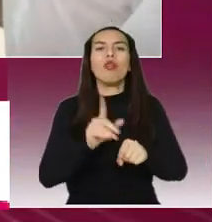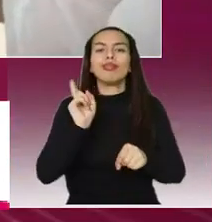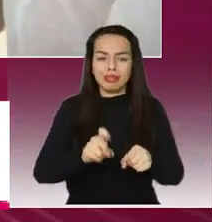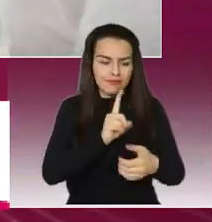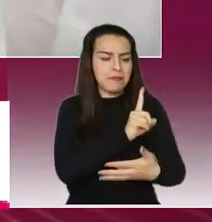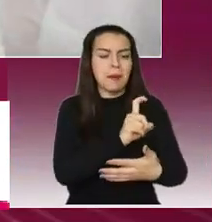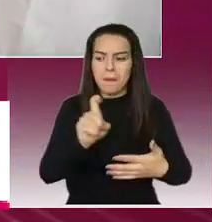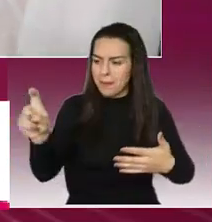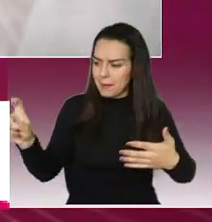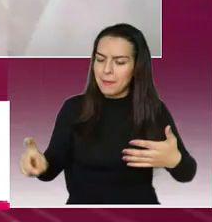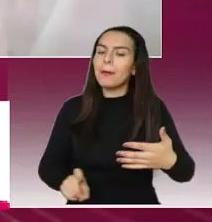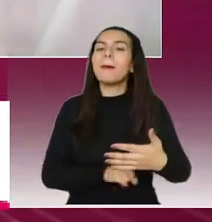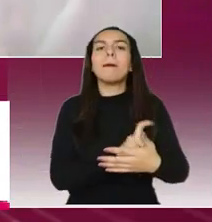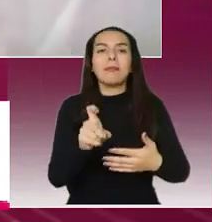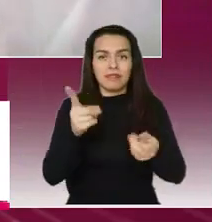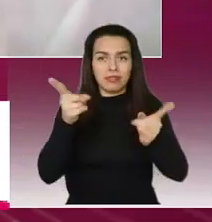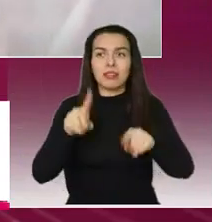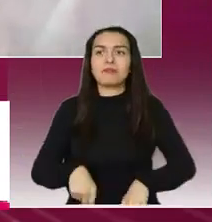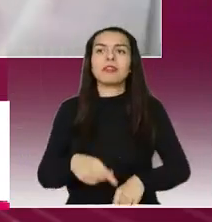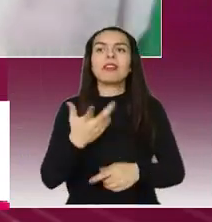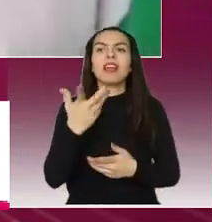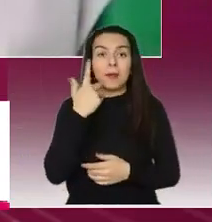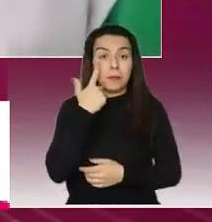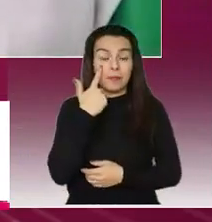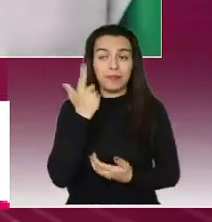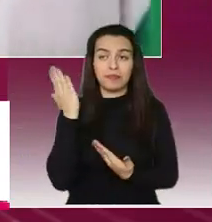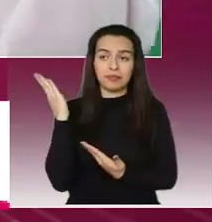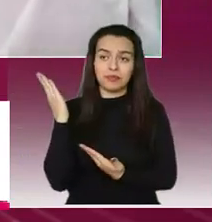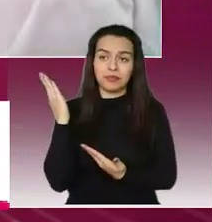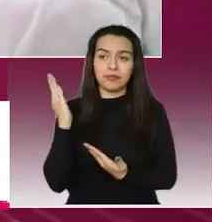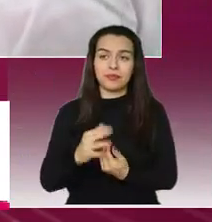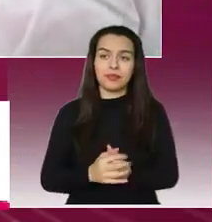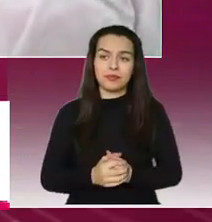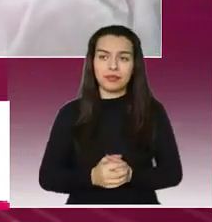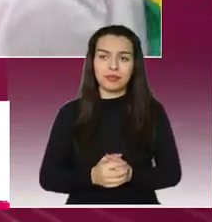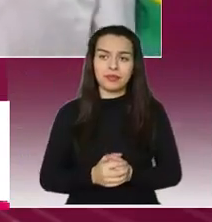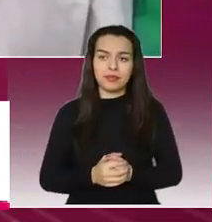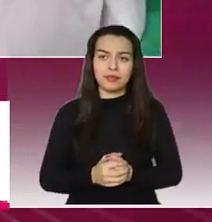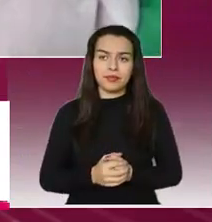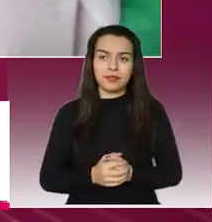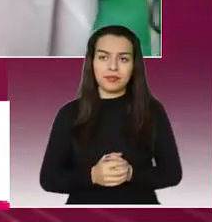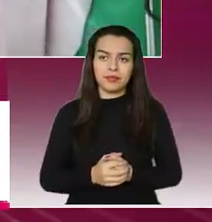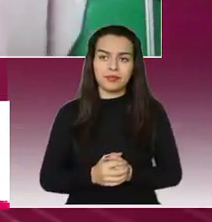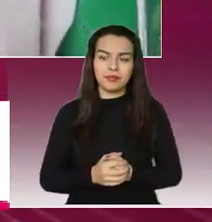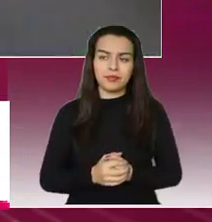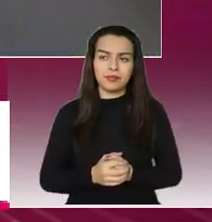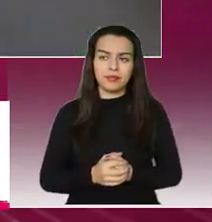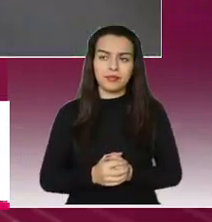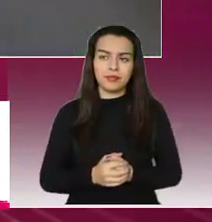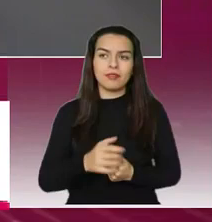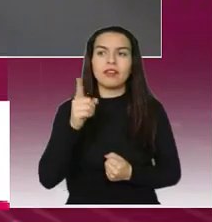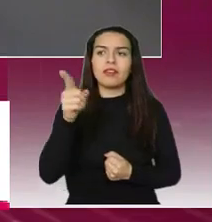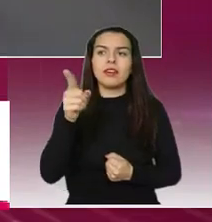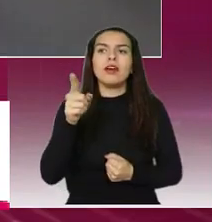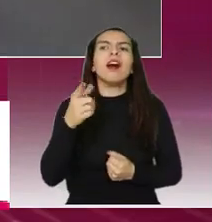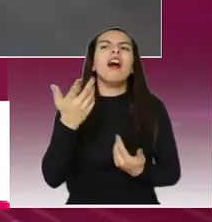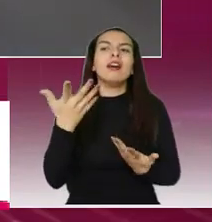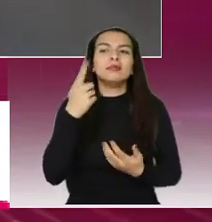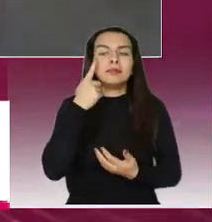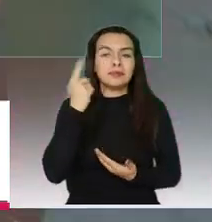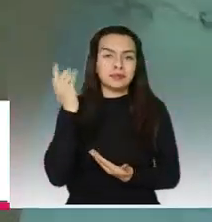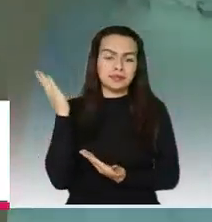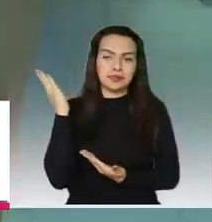con este aparatico que lo vemos acá para dispensador de gel antibacterial. Aquí tenemos el dispensador